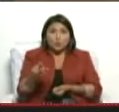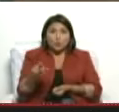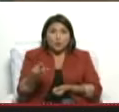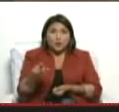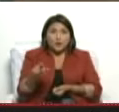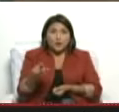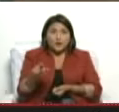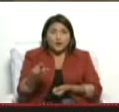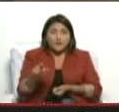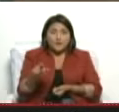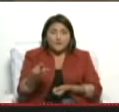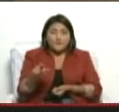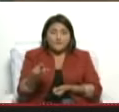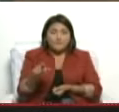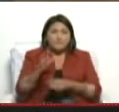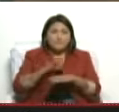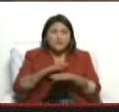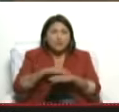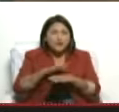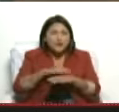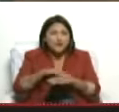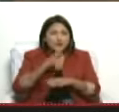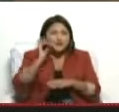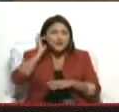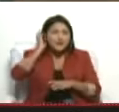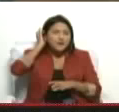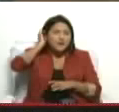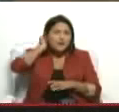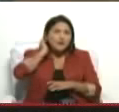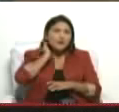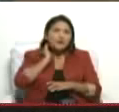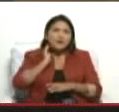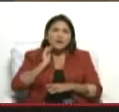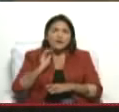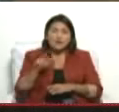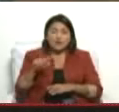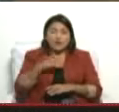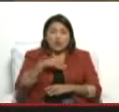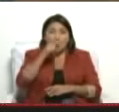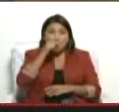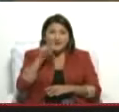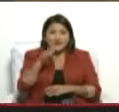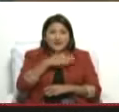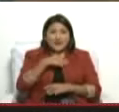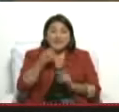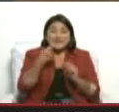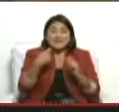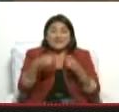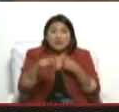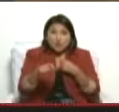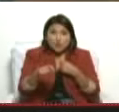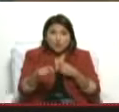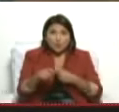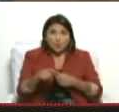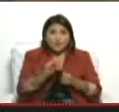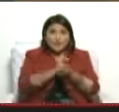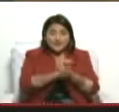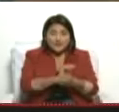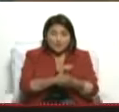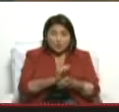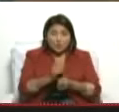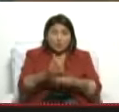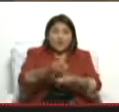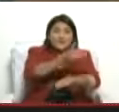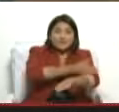lanzar fuegos artificiales en carnaval No él intentó y fue detenido antes